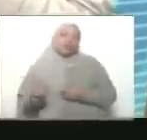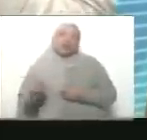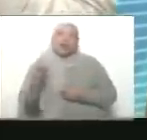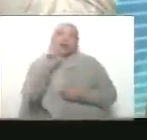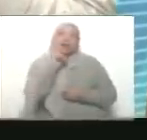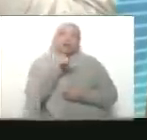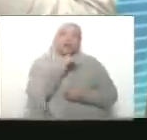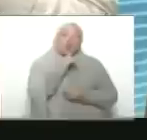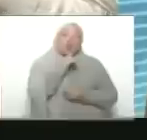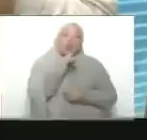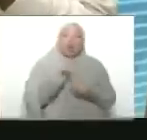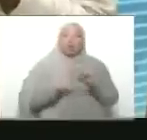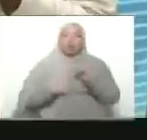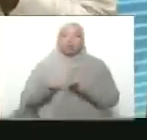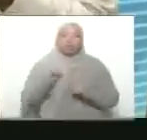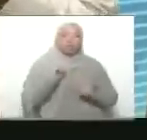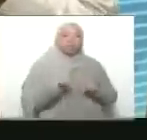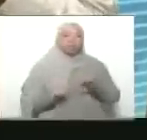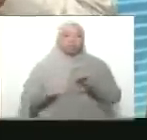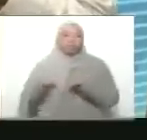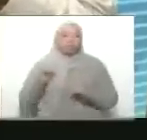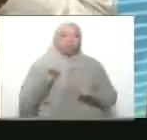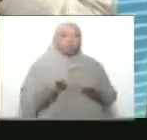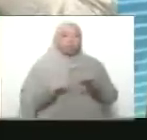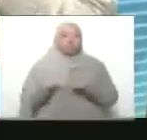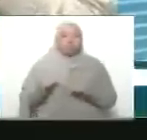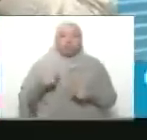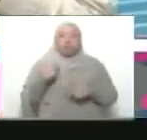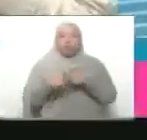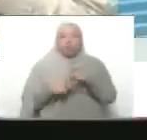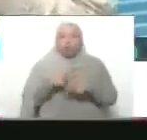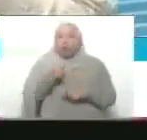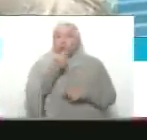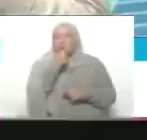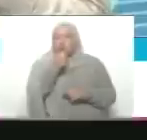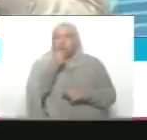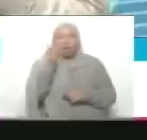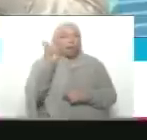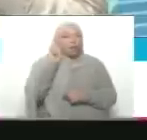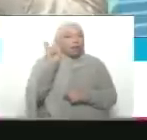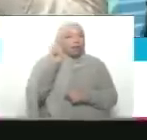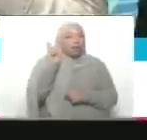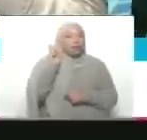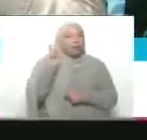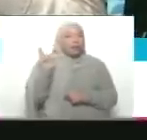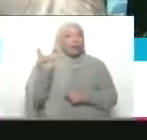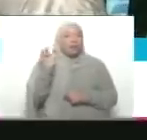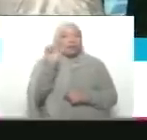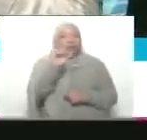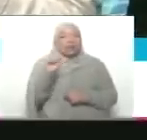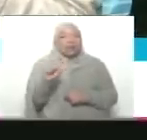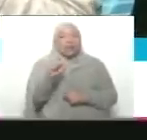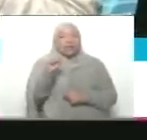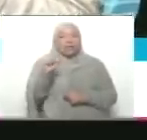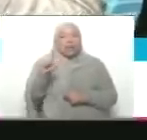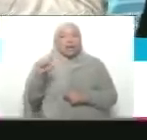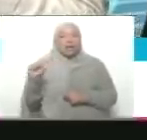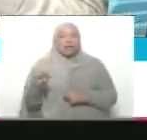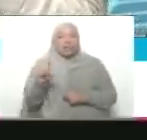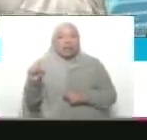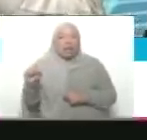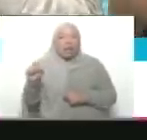nombre a la salsa ese productor y locutor radial que se llamó fidas danielo Escalona él tuvo